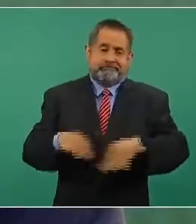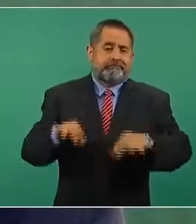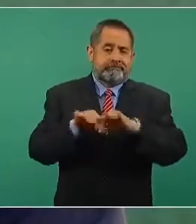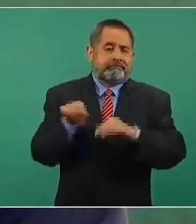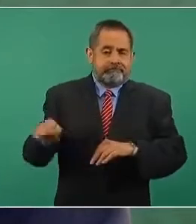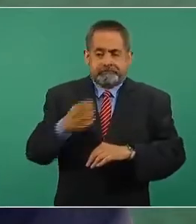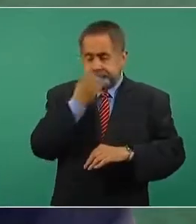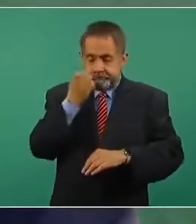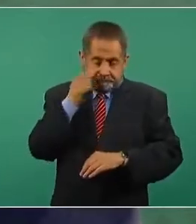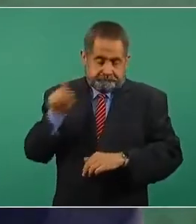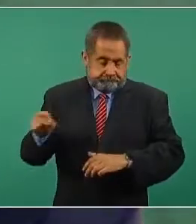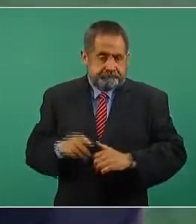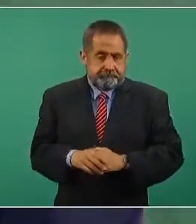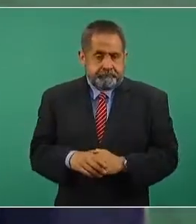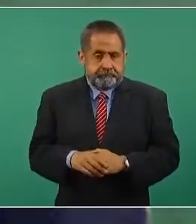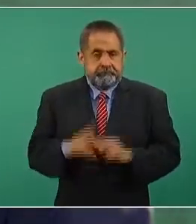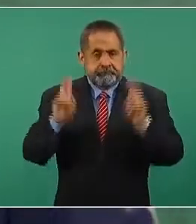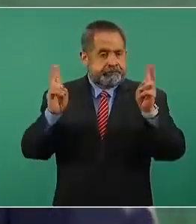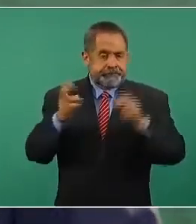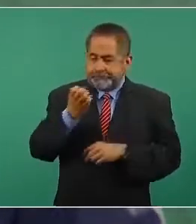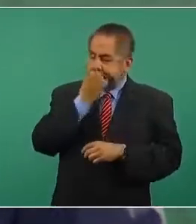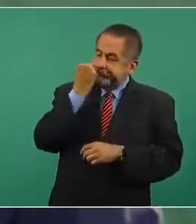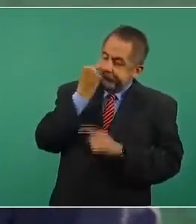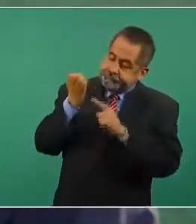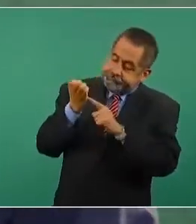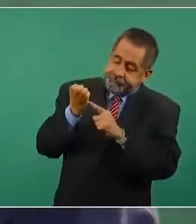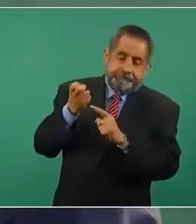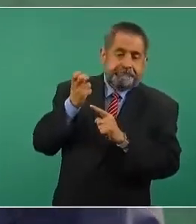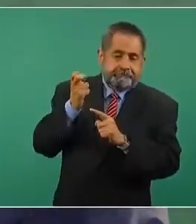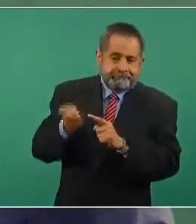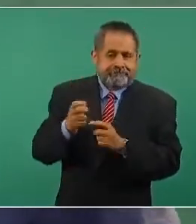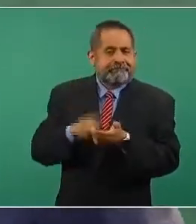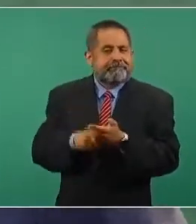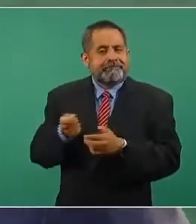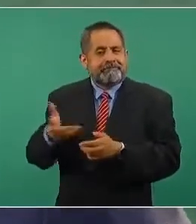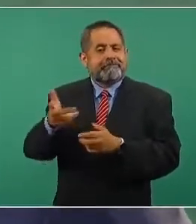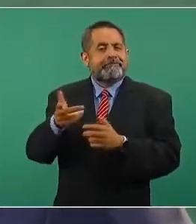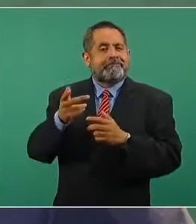importante, porque la escuela es el segundo hogar.